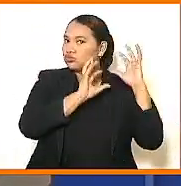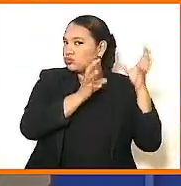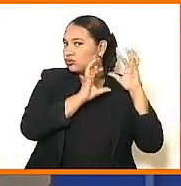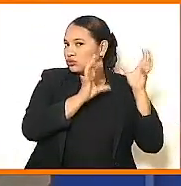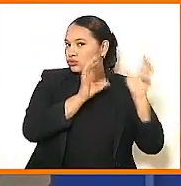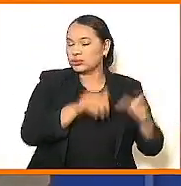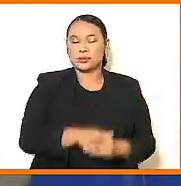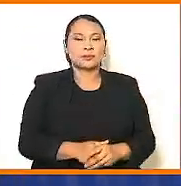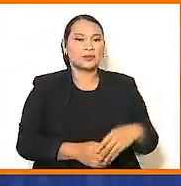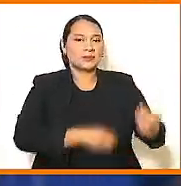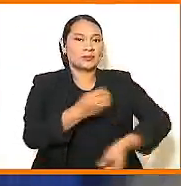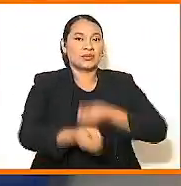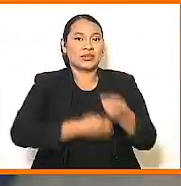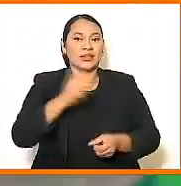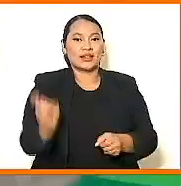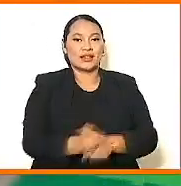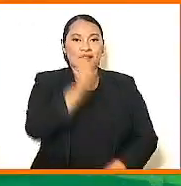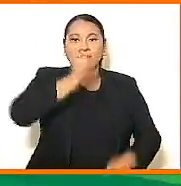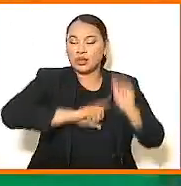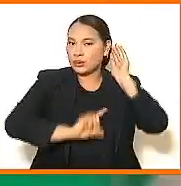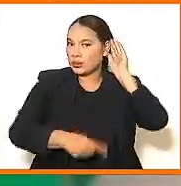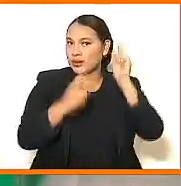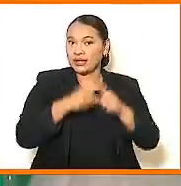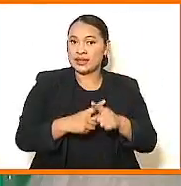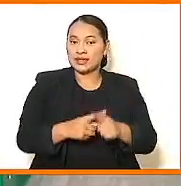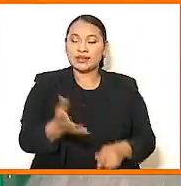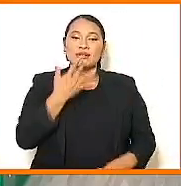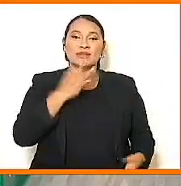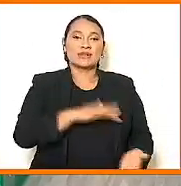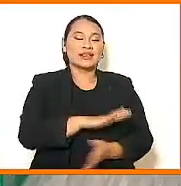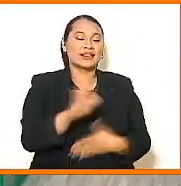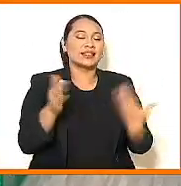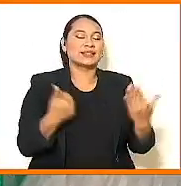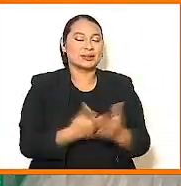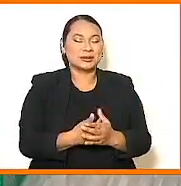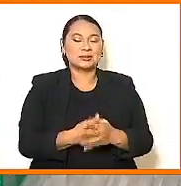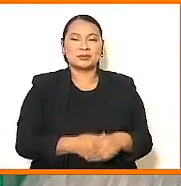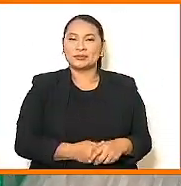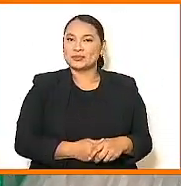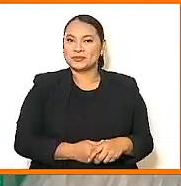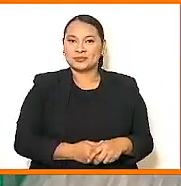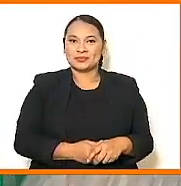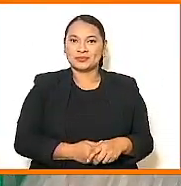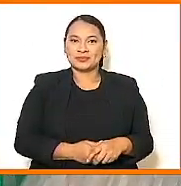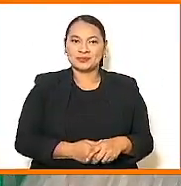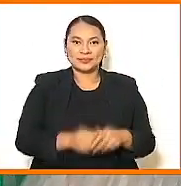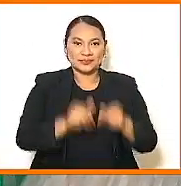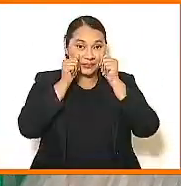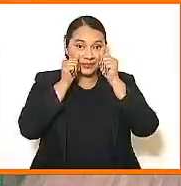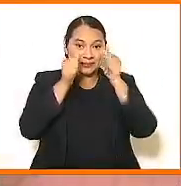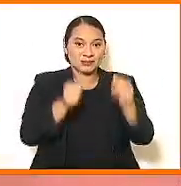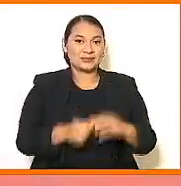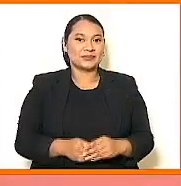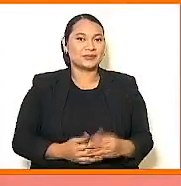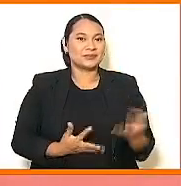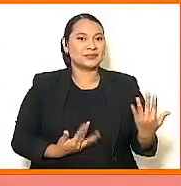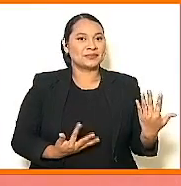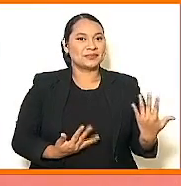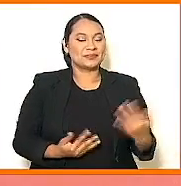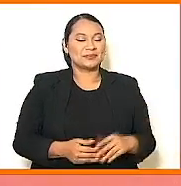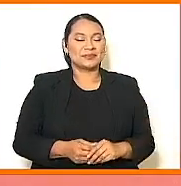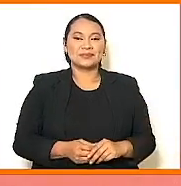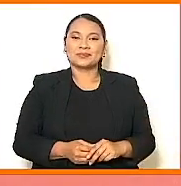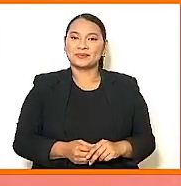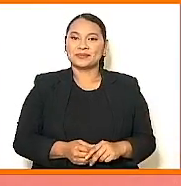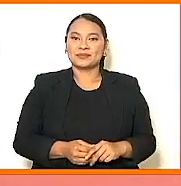Pero si estás esperando la esfera ganadora de Multi X, te deseamos muchísima suerte. Esta es, atentos,